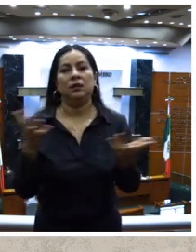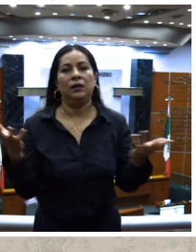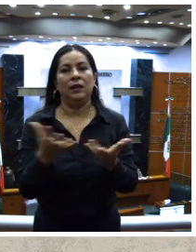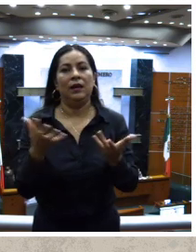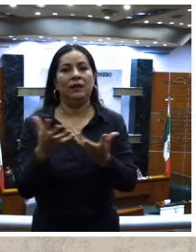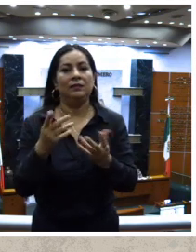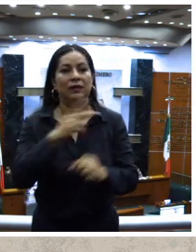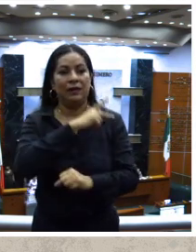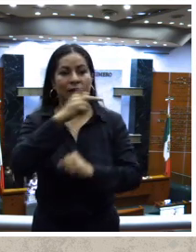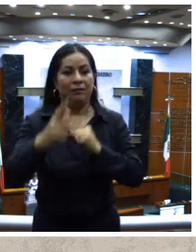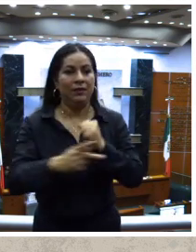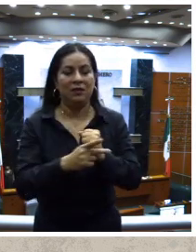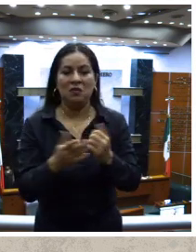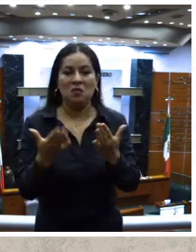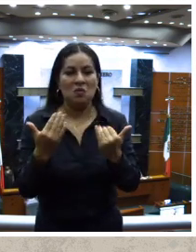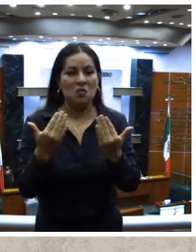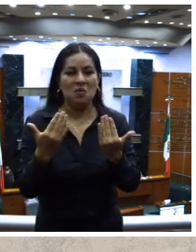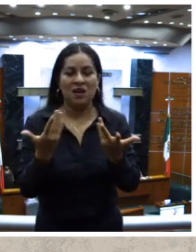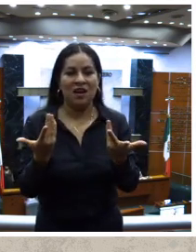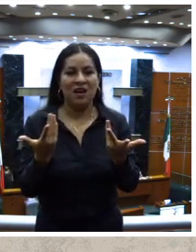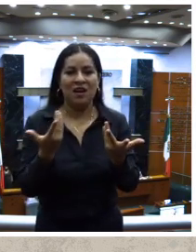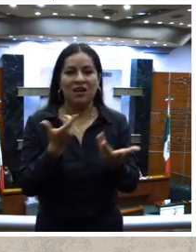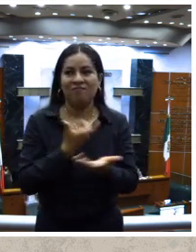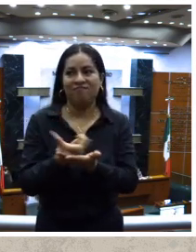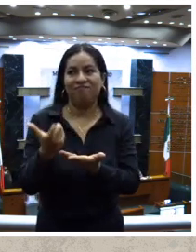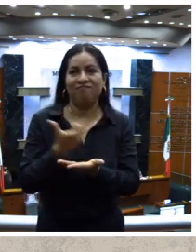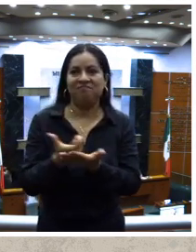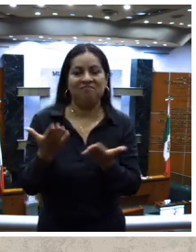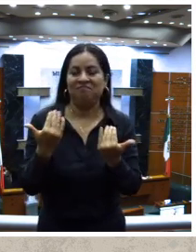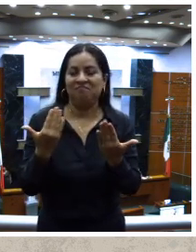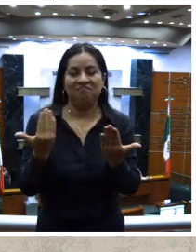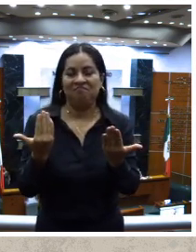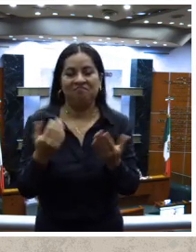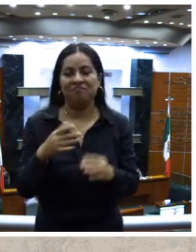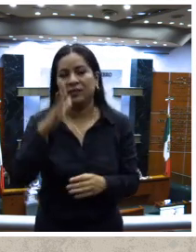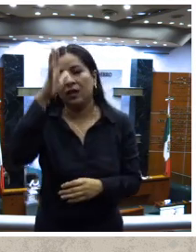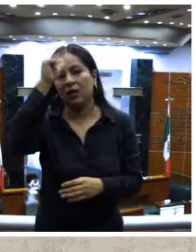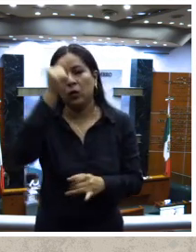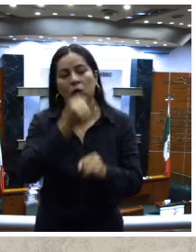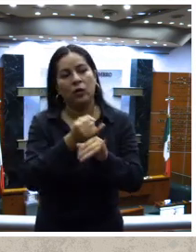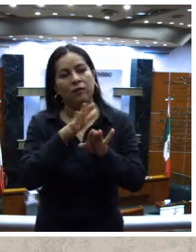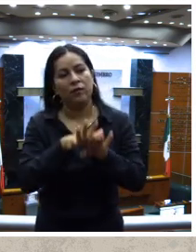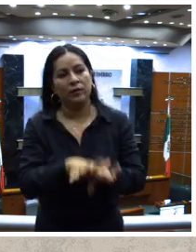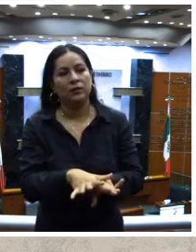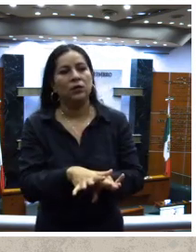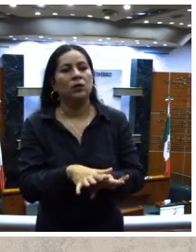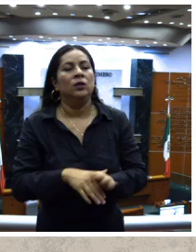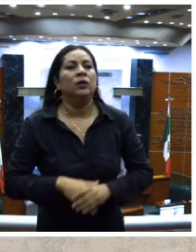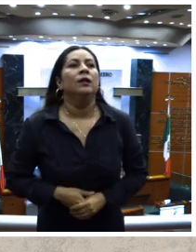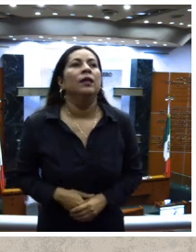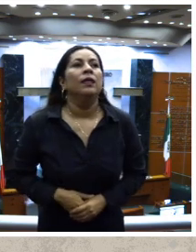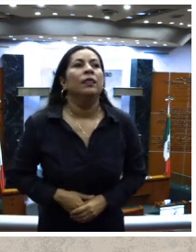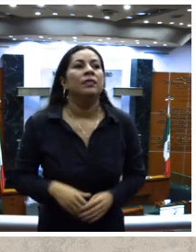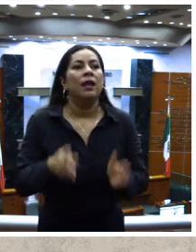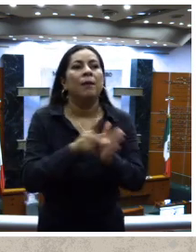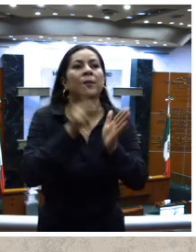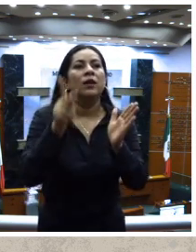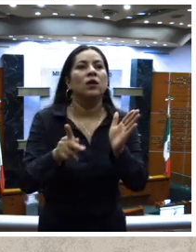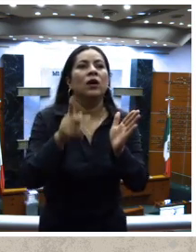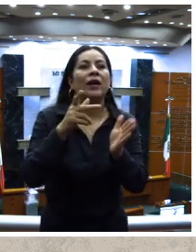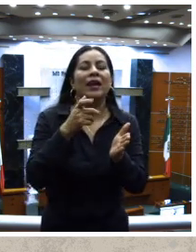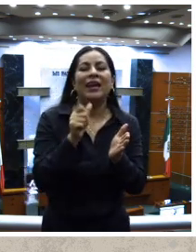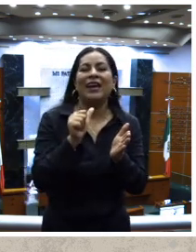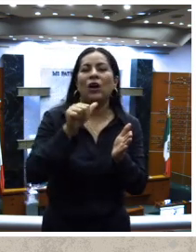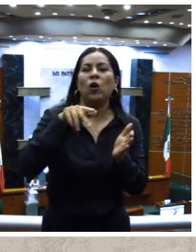provocan que el país no tenga liquidez financiera. De acuerdo con la información del periódico El Economista